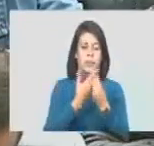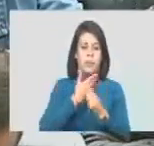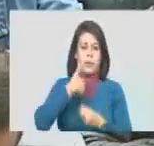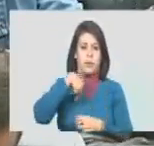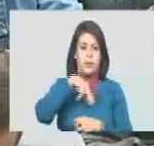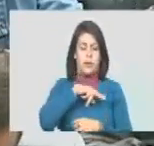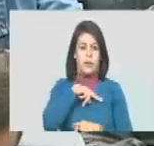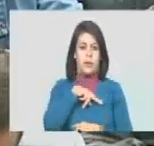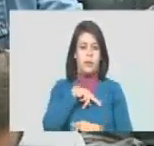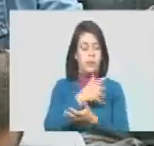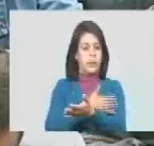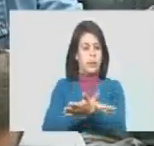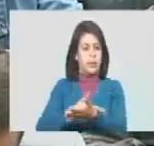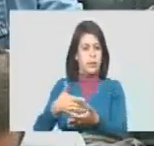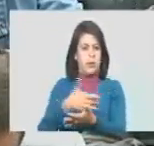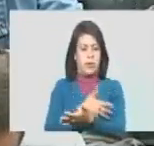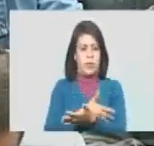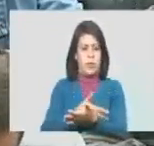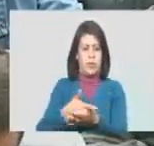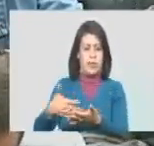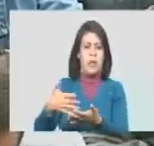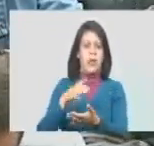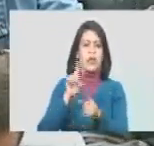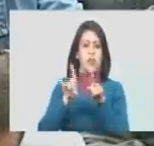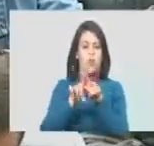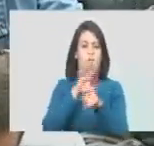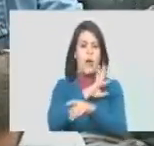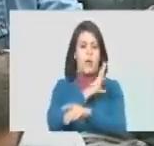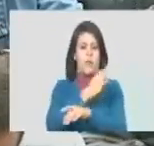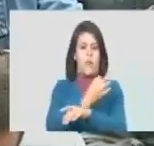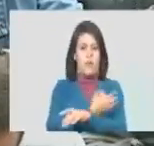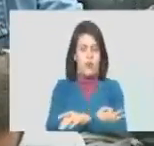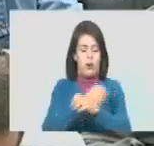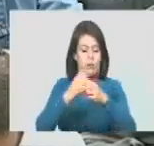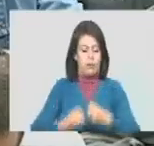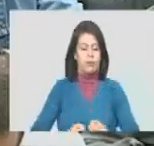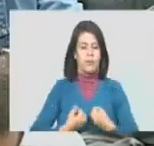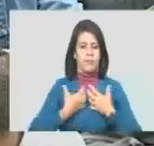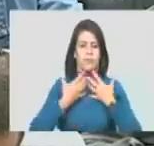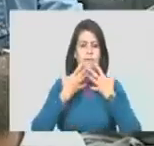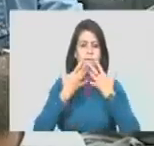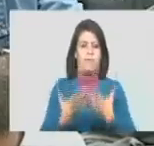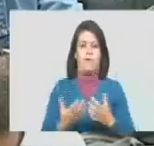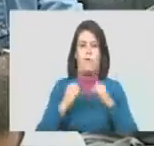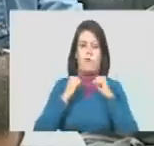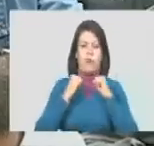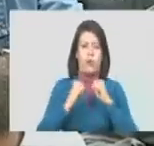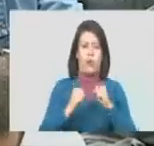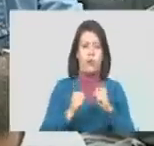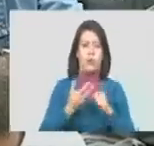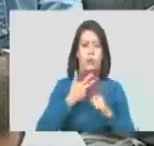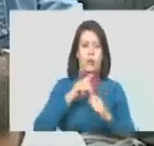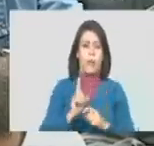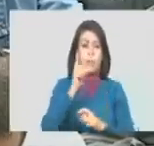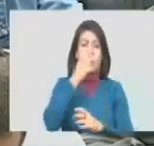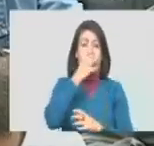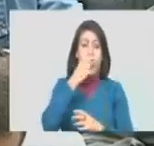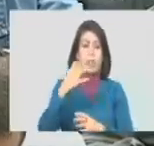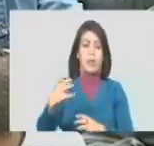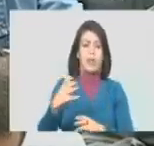nuestra sangre esa fuerza jirajara, esa fuerza cimarrona, de donde se dio el primer